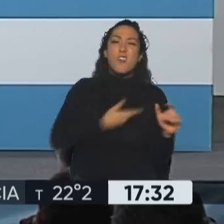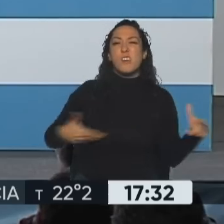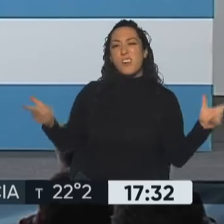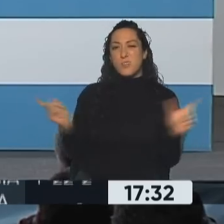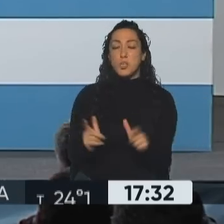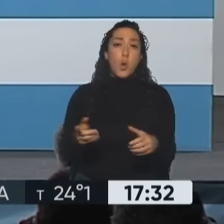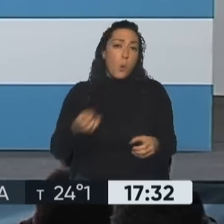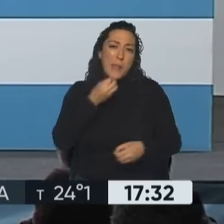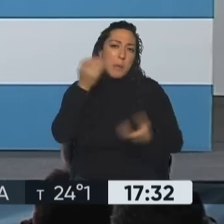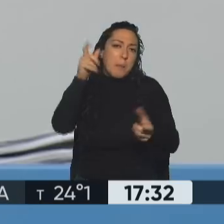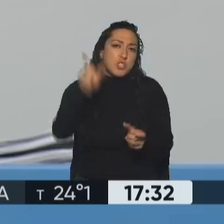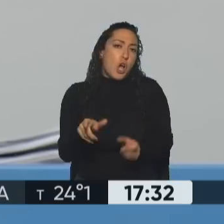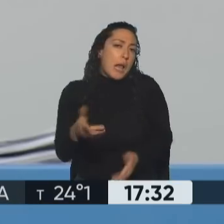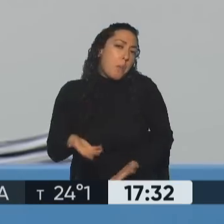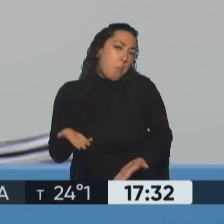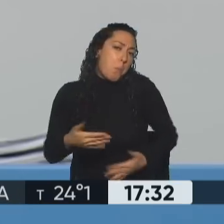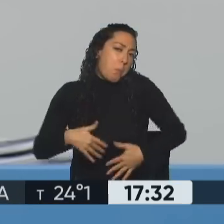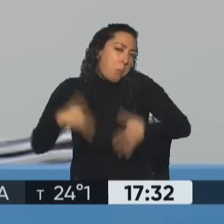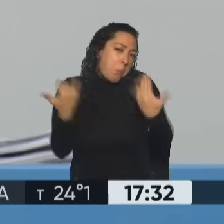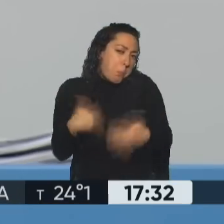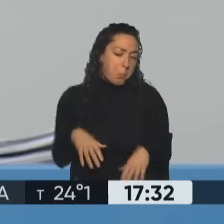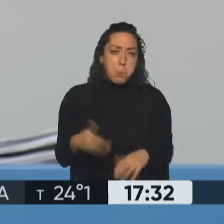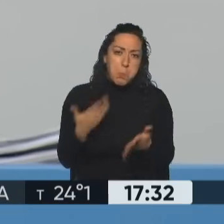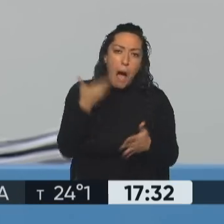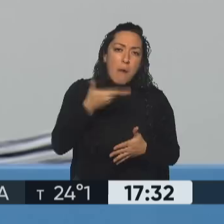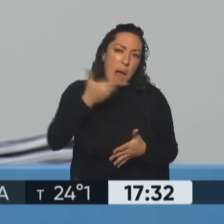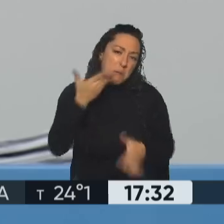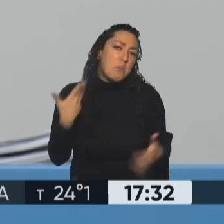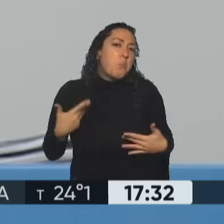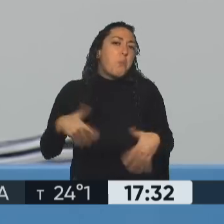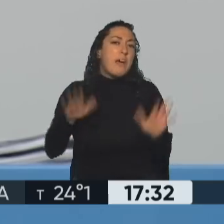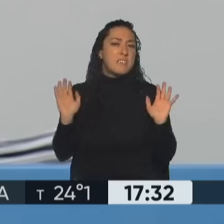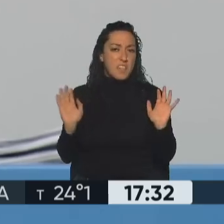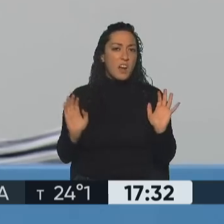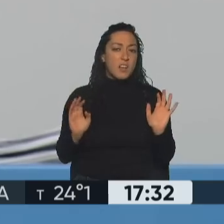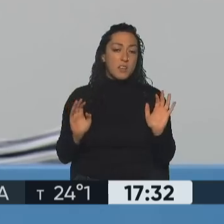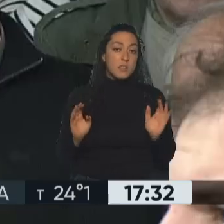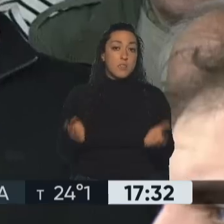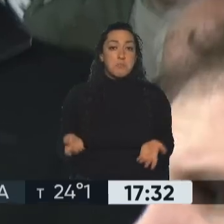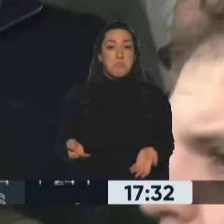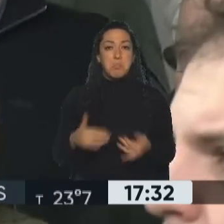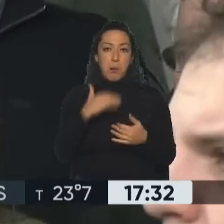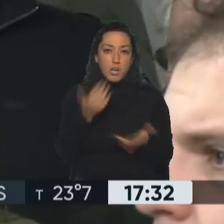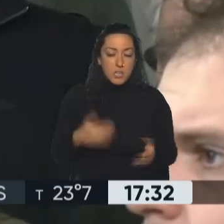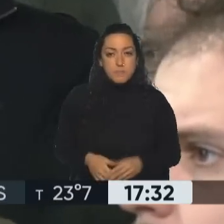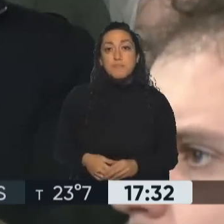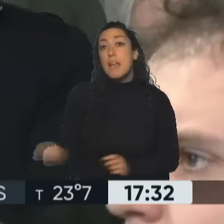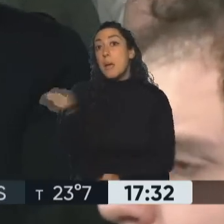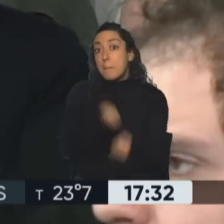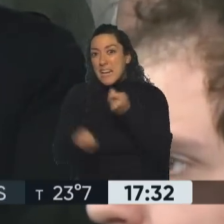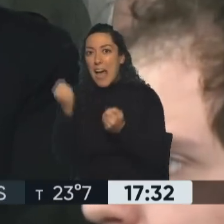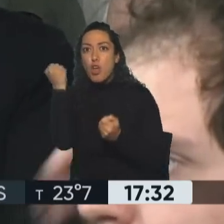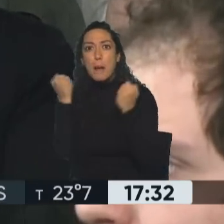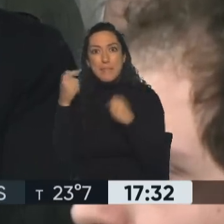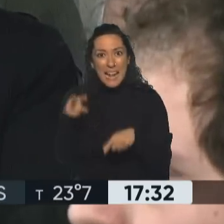cualquier cosa que da lo mismo. Y bien, el mercado entonces, el capitalismo, lo